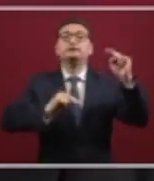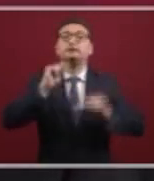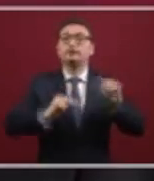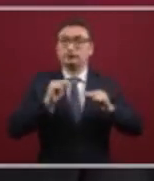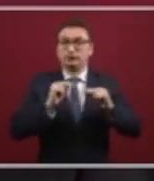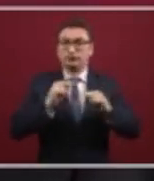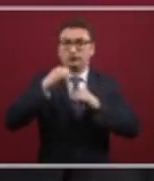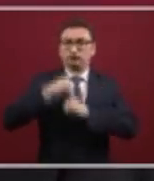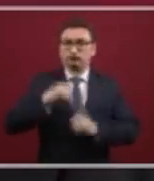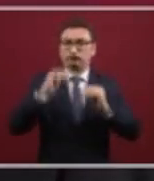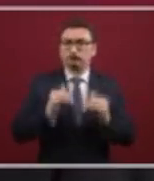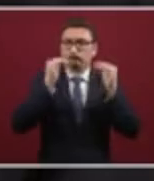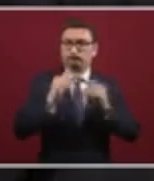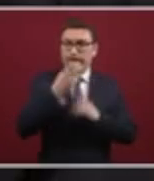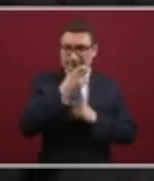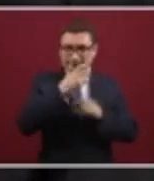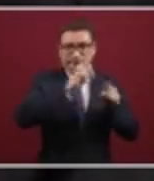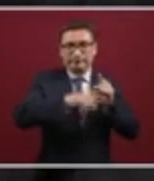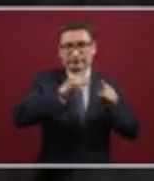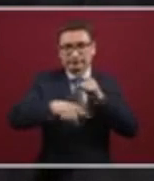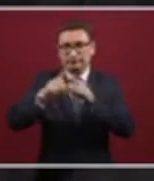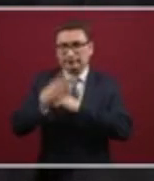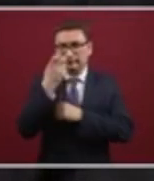Estamos cortando